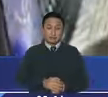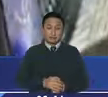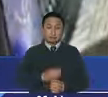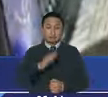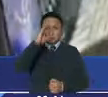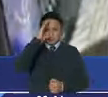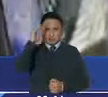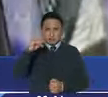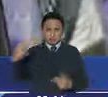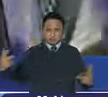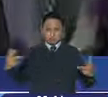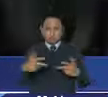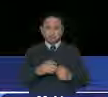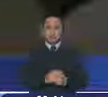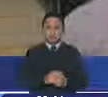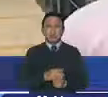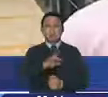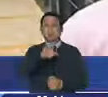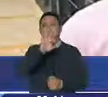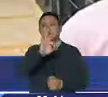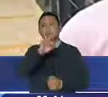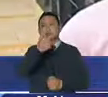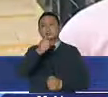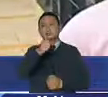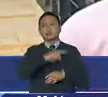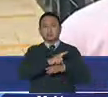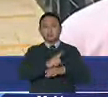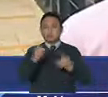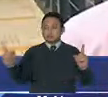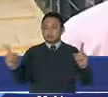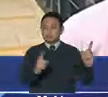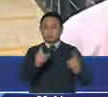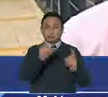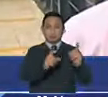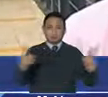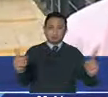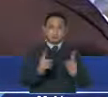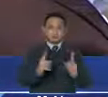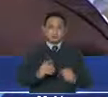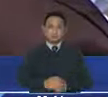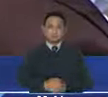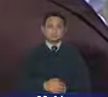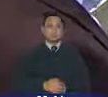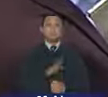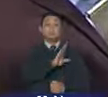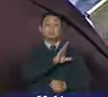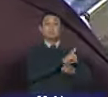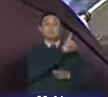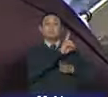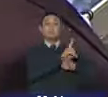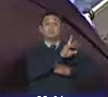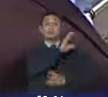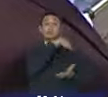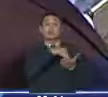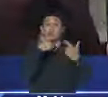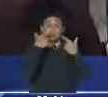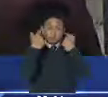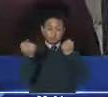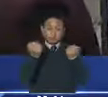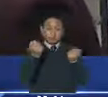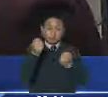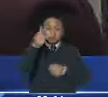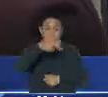policía estuvo en alrededor de 9 a 10 minutos ya en el punto con los ciudadanos afectados. El director del Centro de Monitoreo de Cámaras de